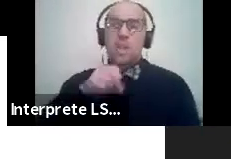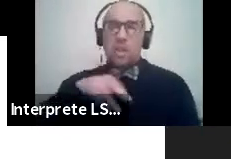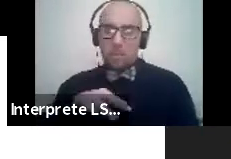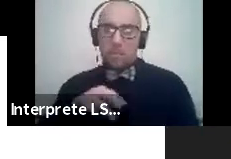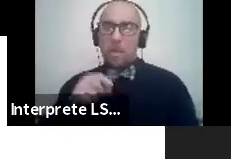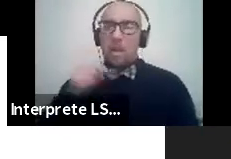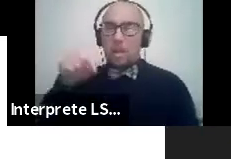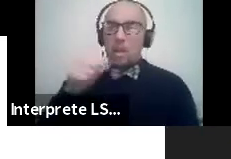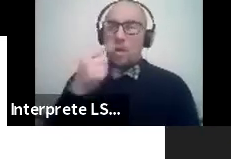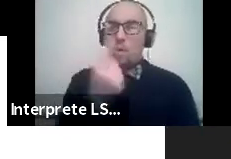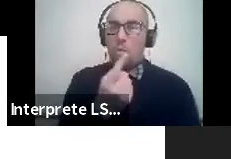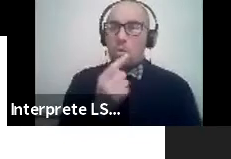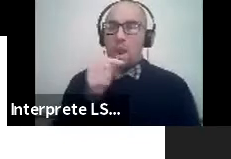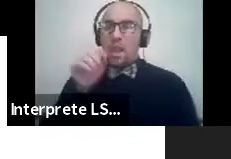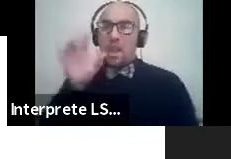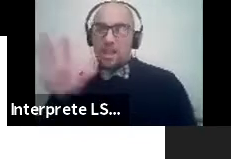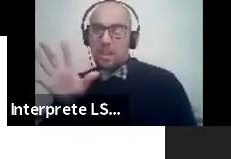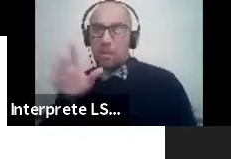la tecnología.